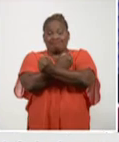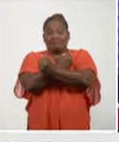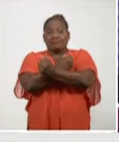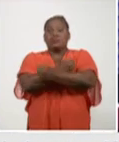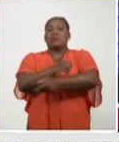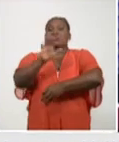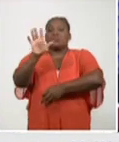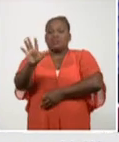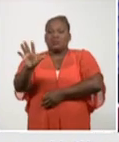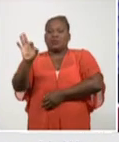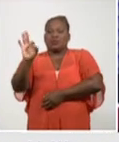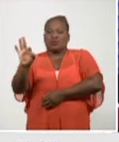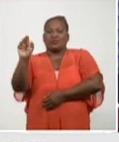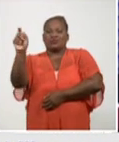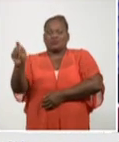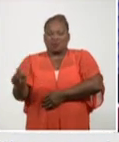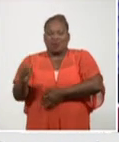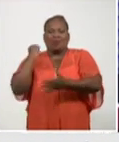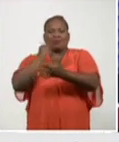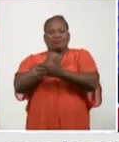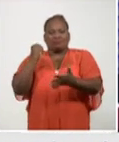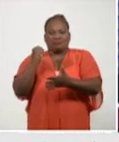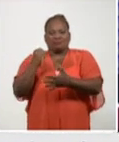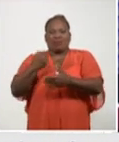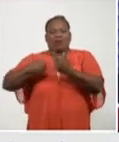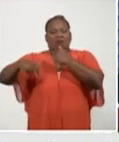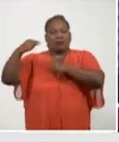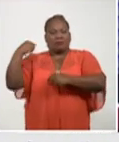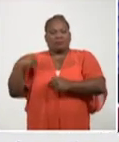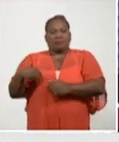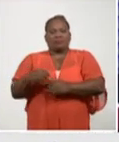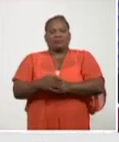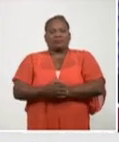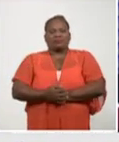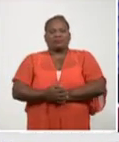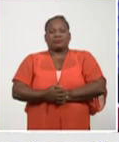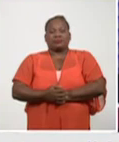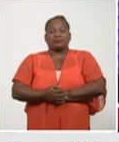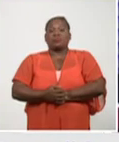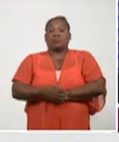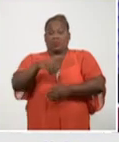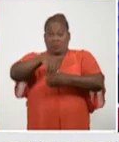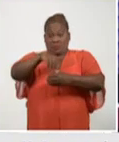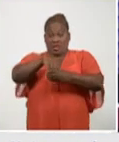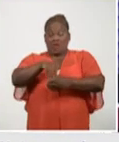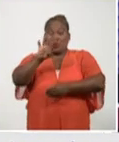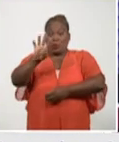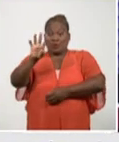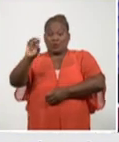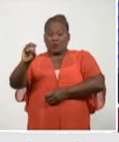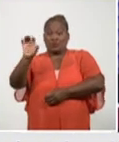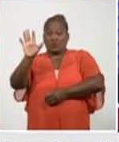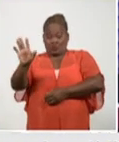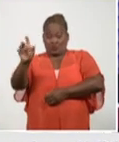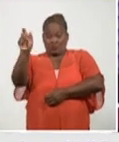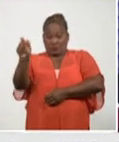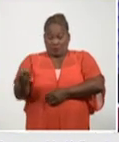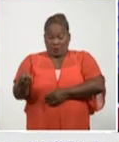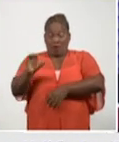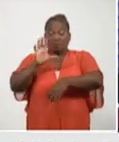58 personas fueron diagnosticadas ayer. De los 405 casos diagnosticados,